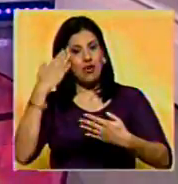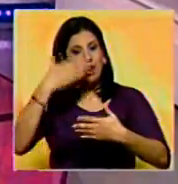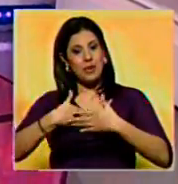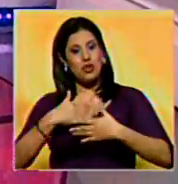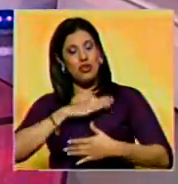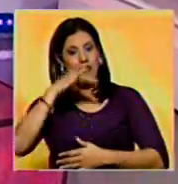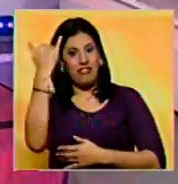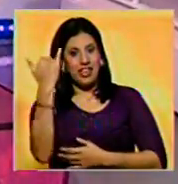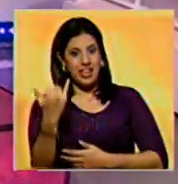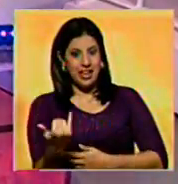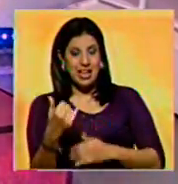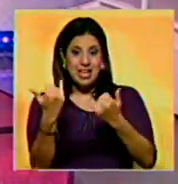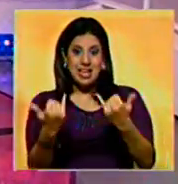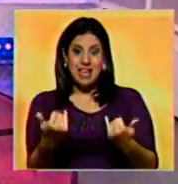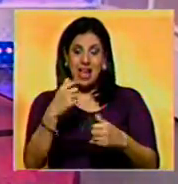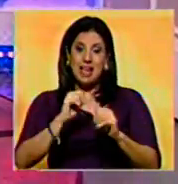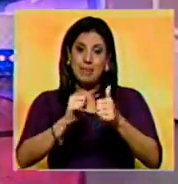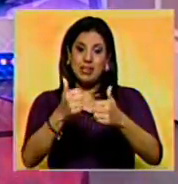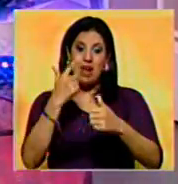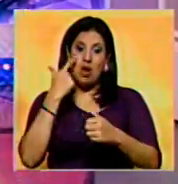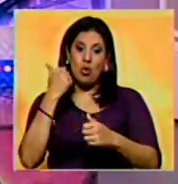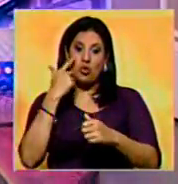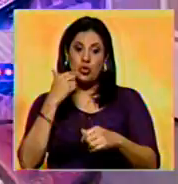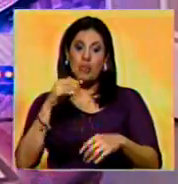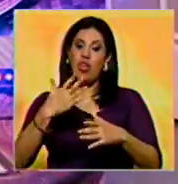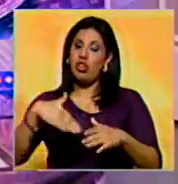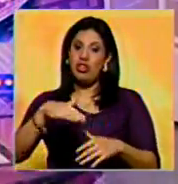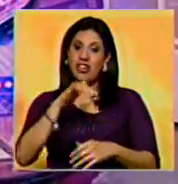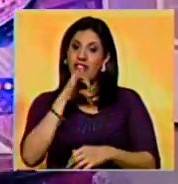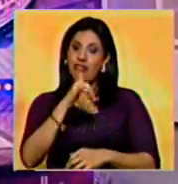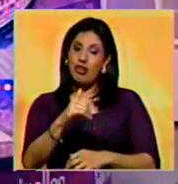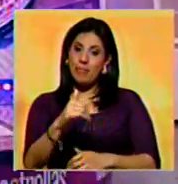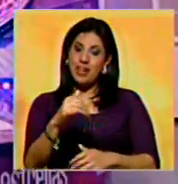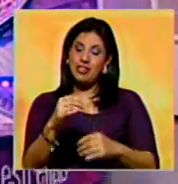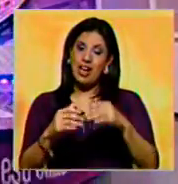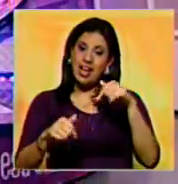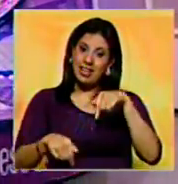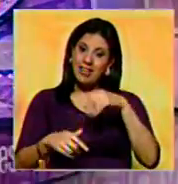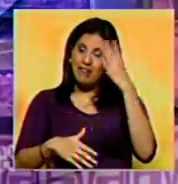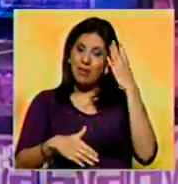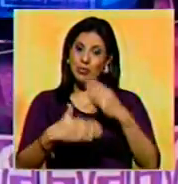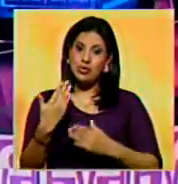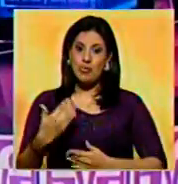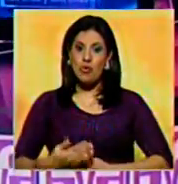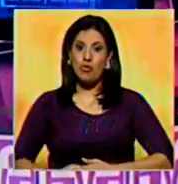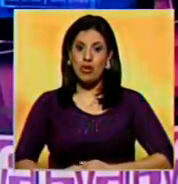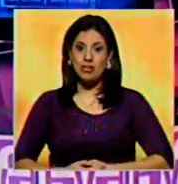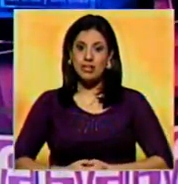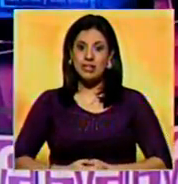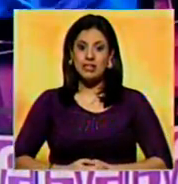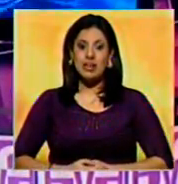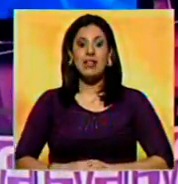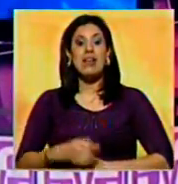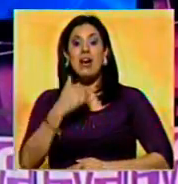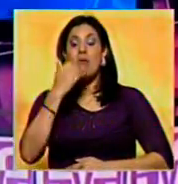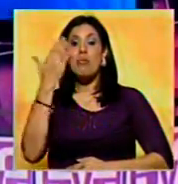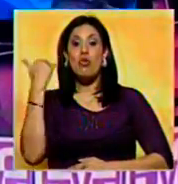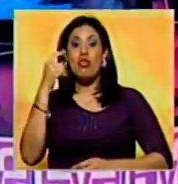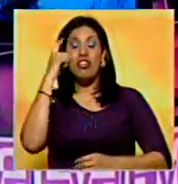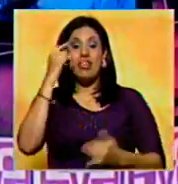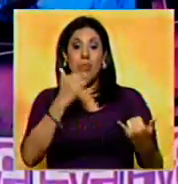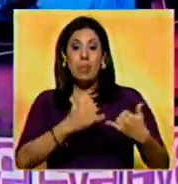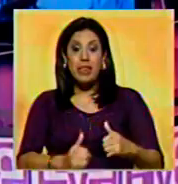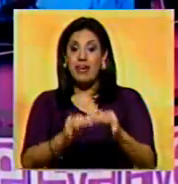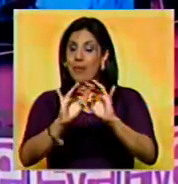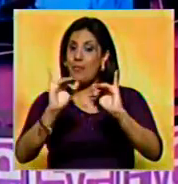Hola, ¿qué tal, amigos? Yo soy Federica Guzmán y desde ya comenzamos nuestro acostumbrado recorrido por las noticias del entretenimiento aquí en Estrenos y Estrellas. A pocos días de su